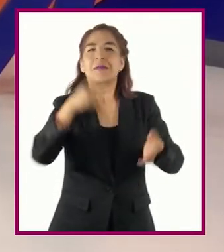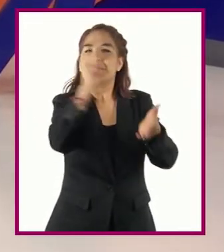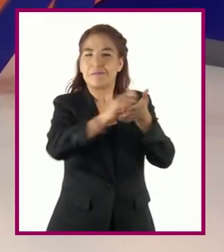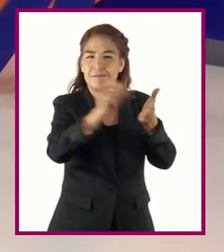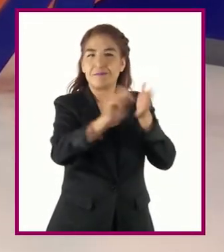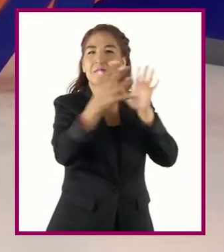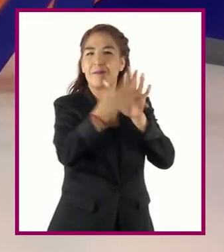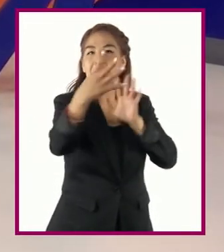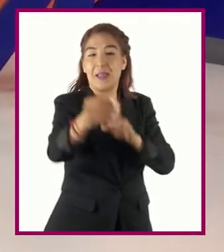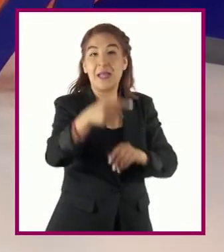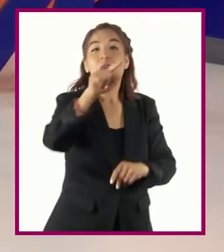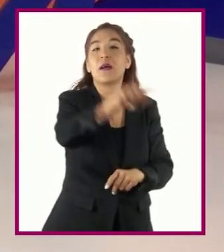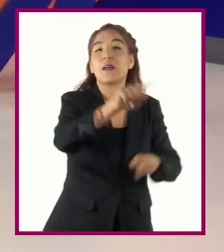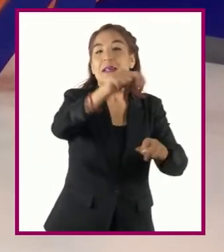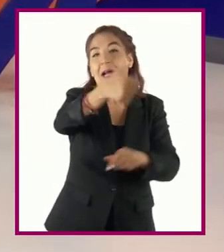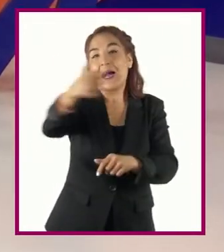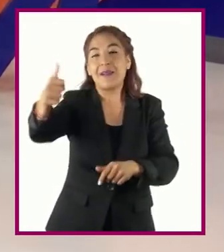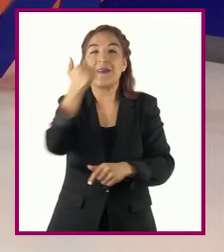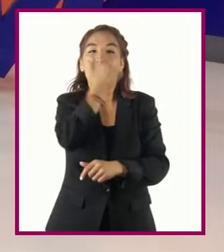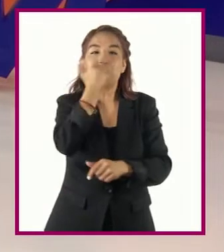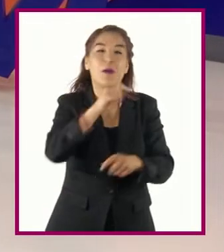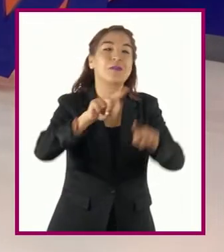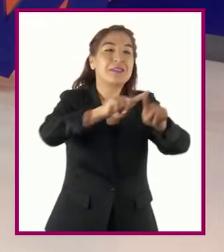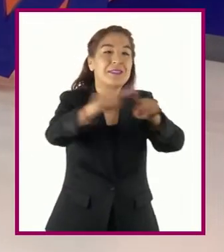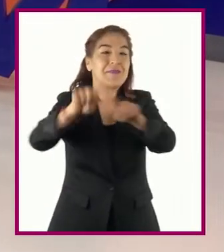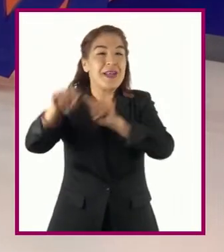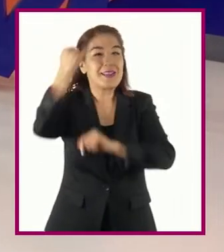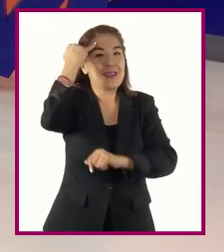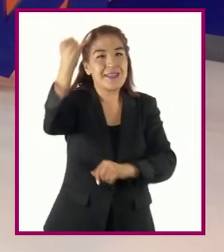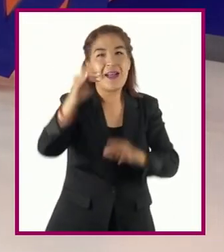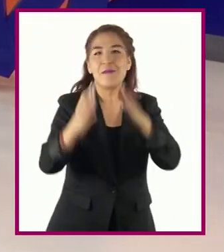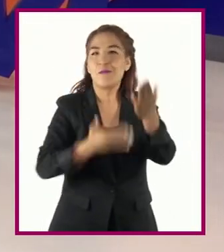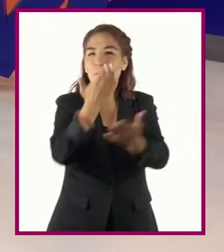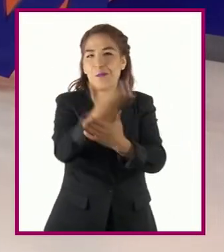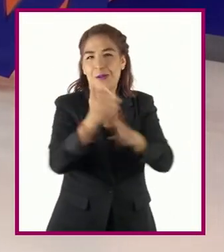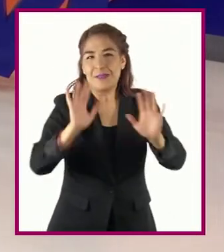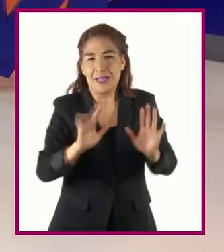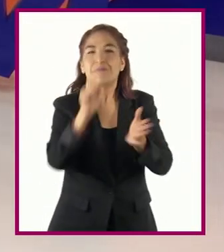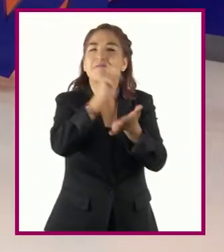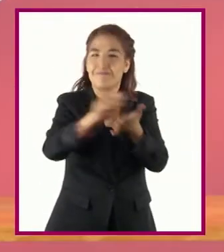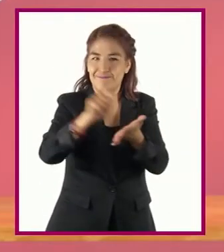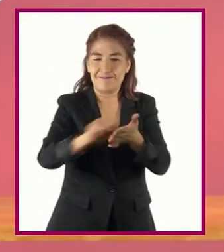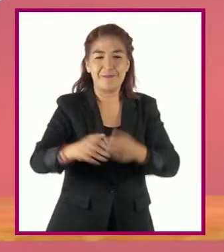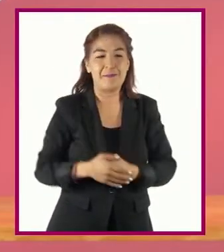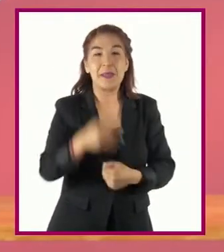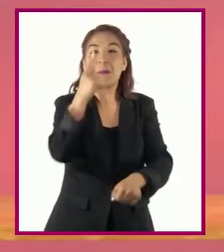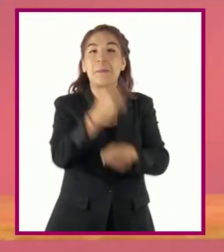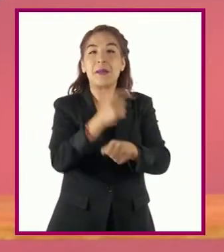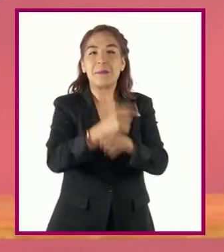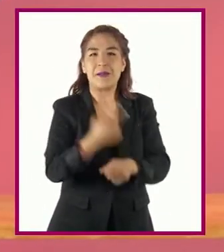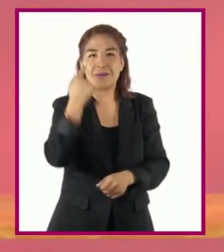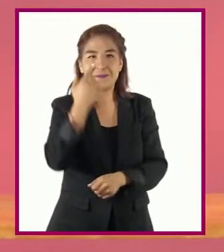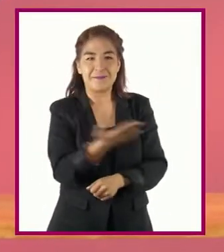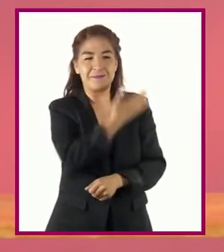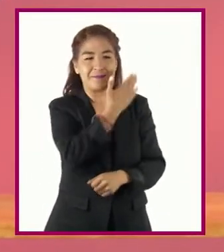cada quien puede tener una propuesta distinta. La primera frase